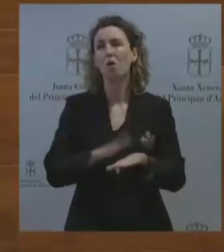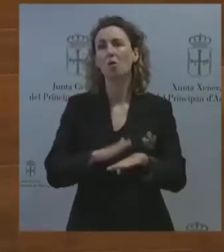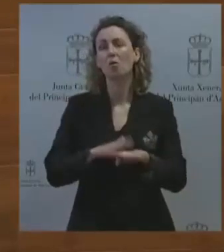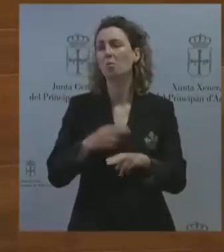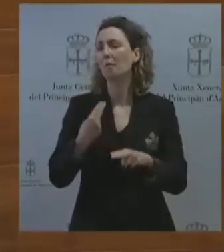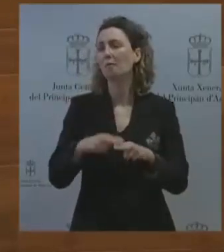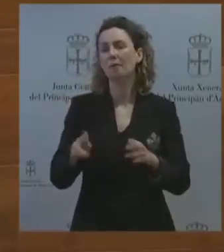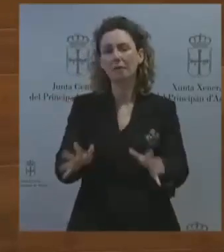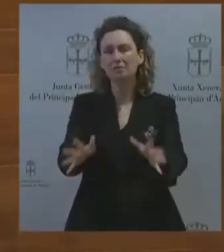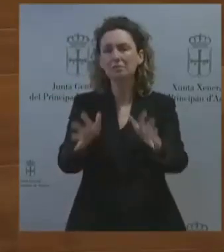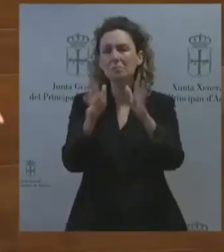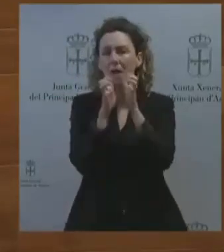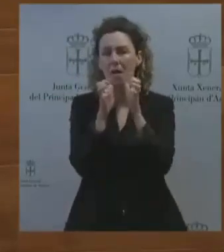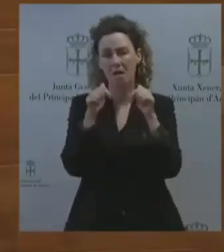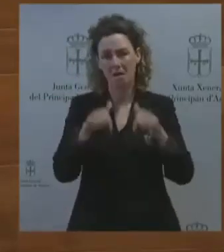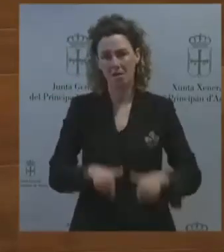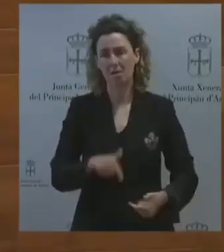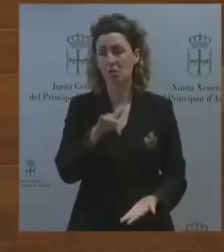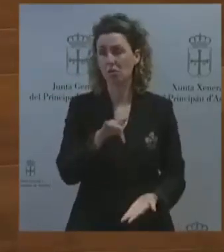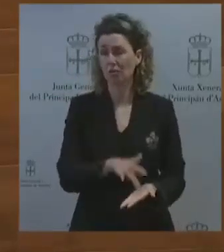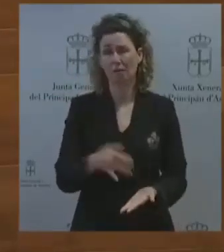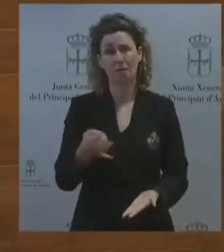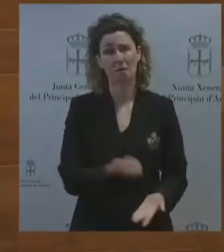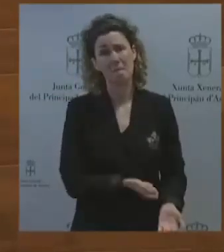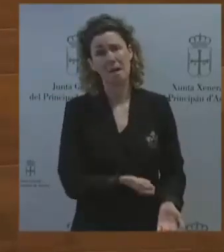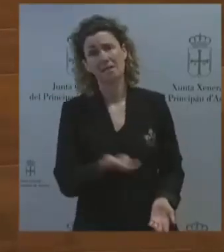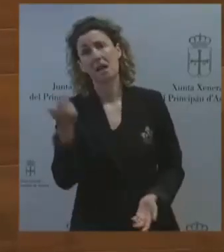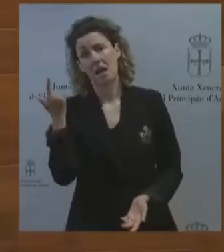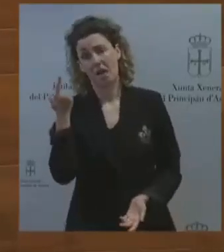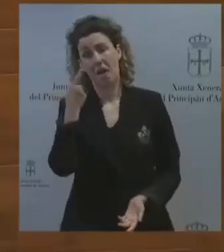a marcharse fuera a buscarse una oportunidad.